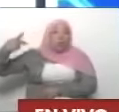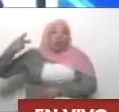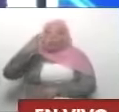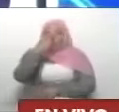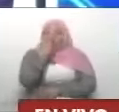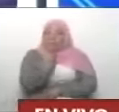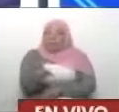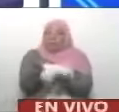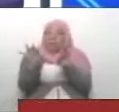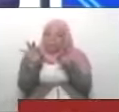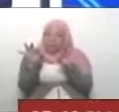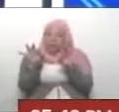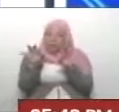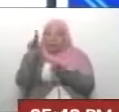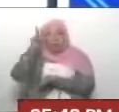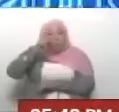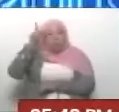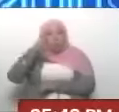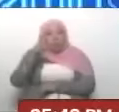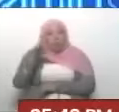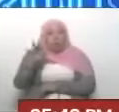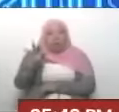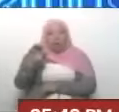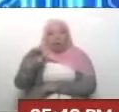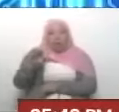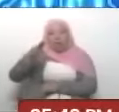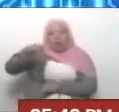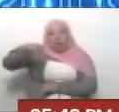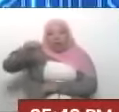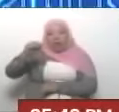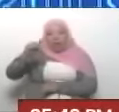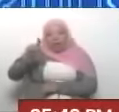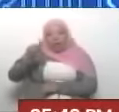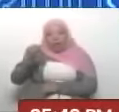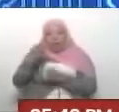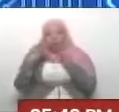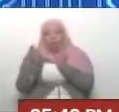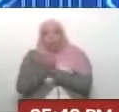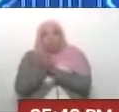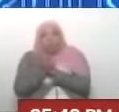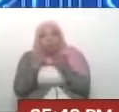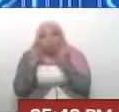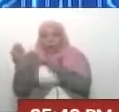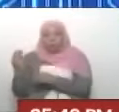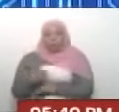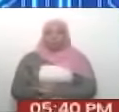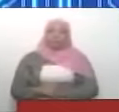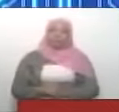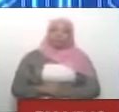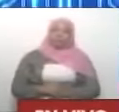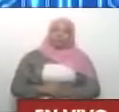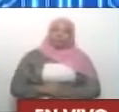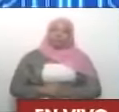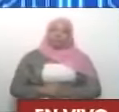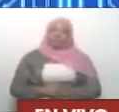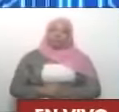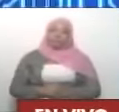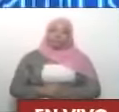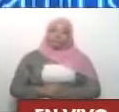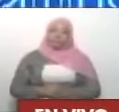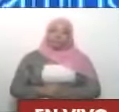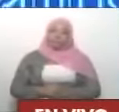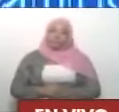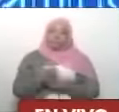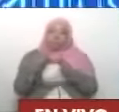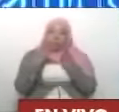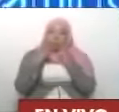invitado especialmente, el profesor Fernando Giuliani. Fernando, por favor, acércate por acá. Ven